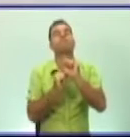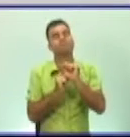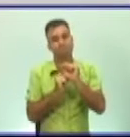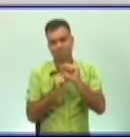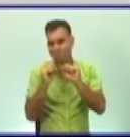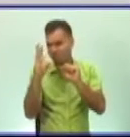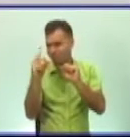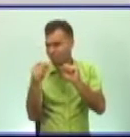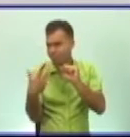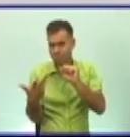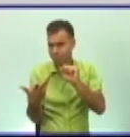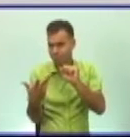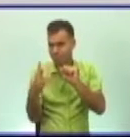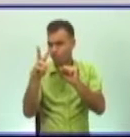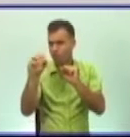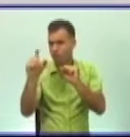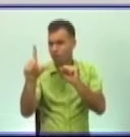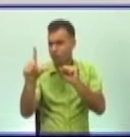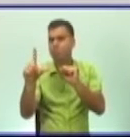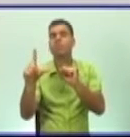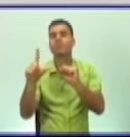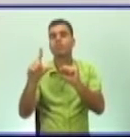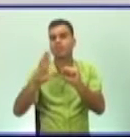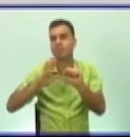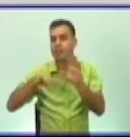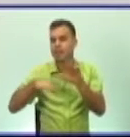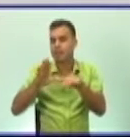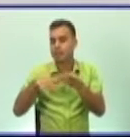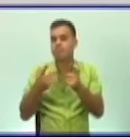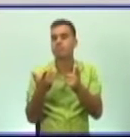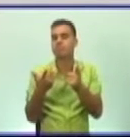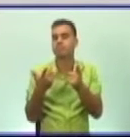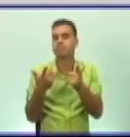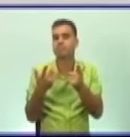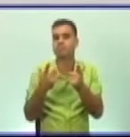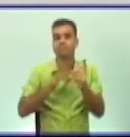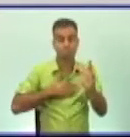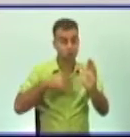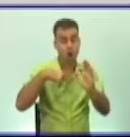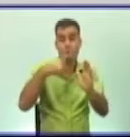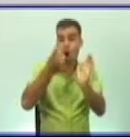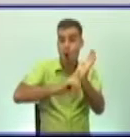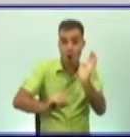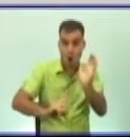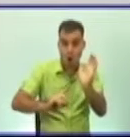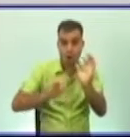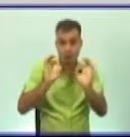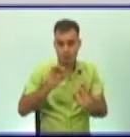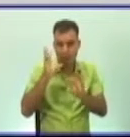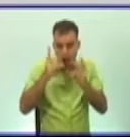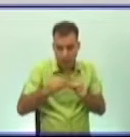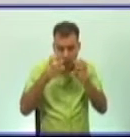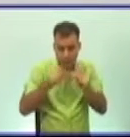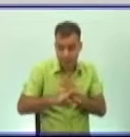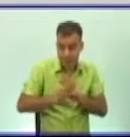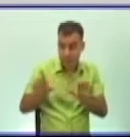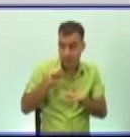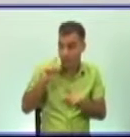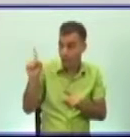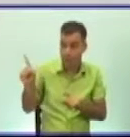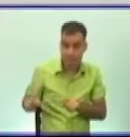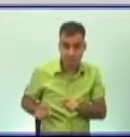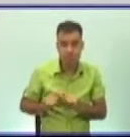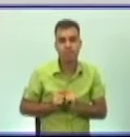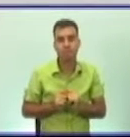indica el voltímetro, depende del valor de la corriente que hemos calculado y del valor de la